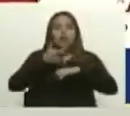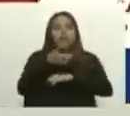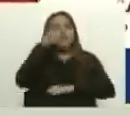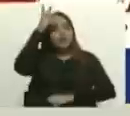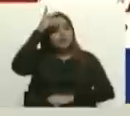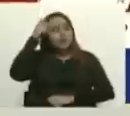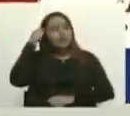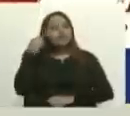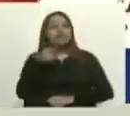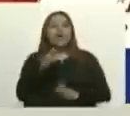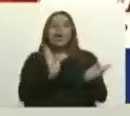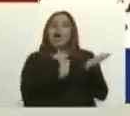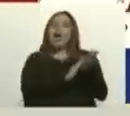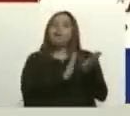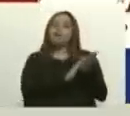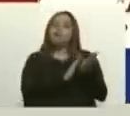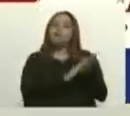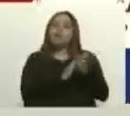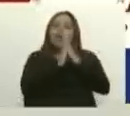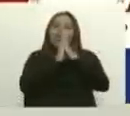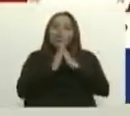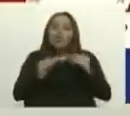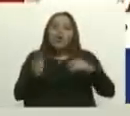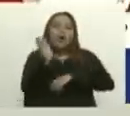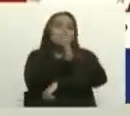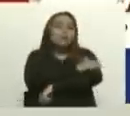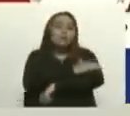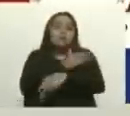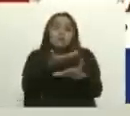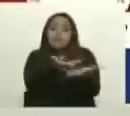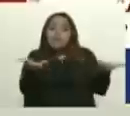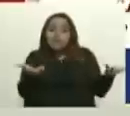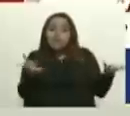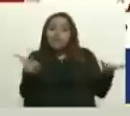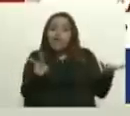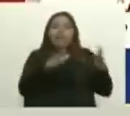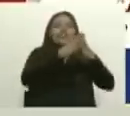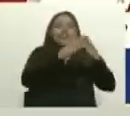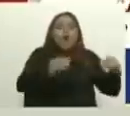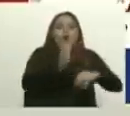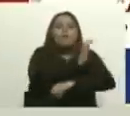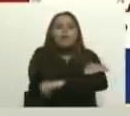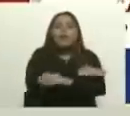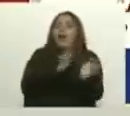Trump, aplaudido por toda la oposición venezolana. Toda.